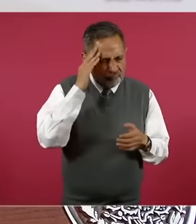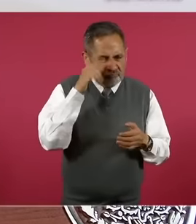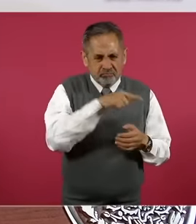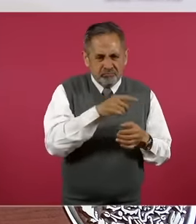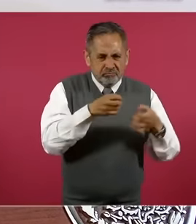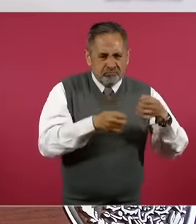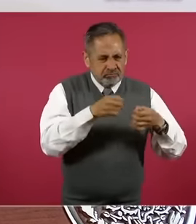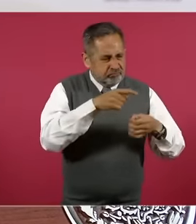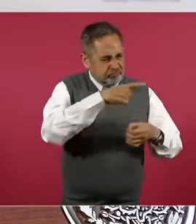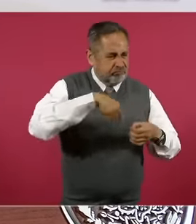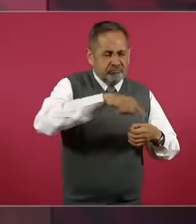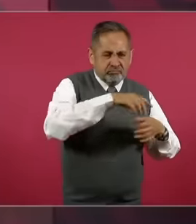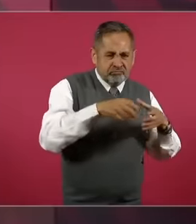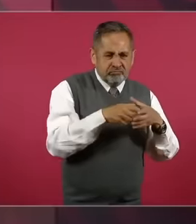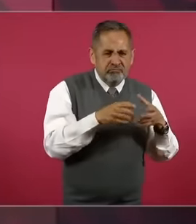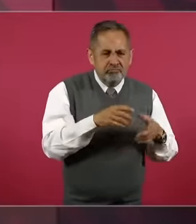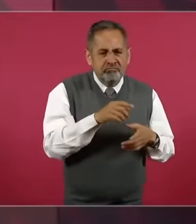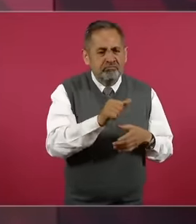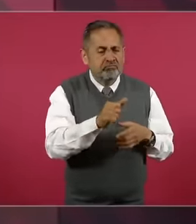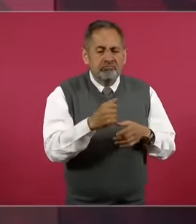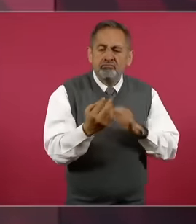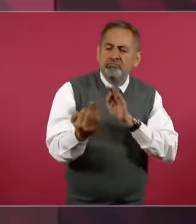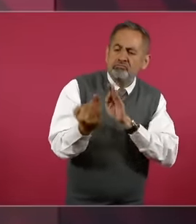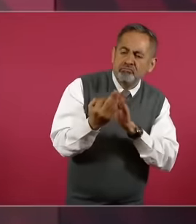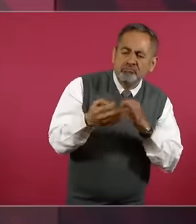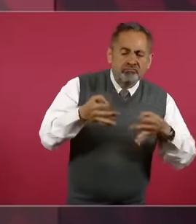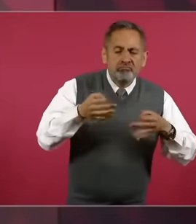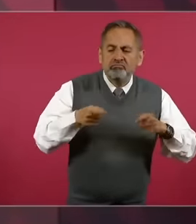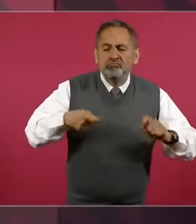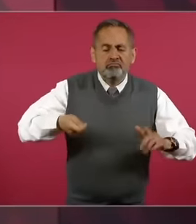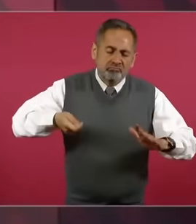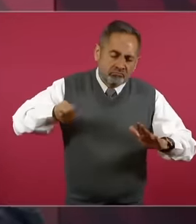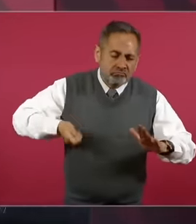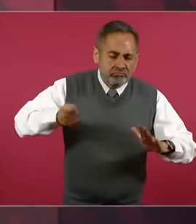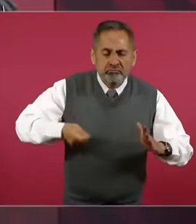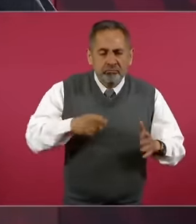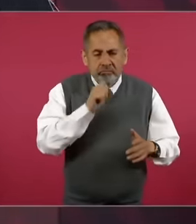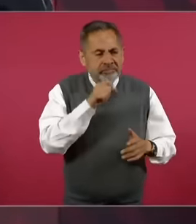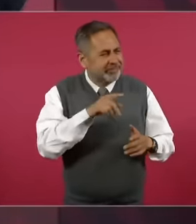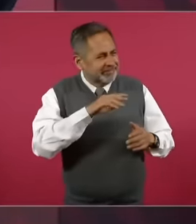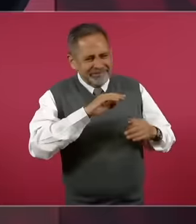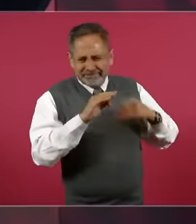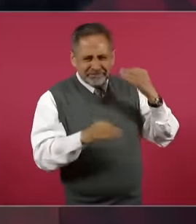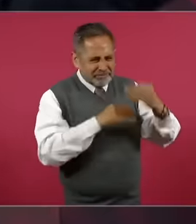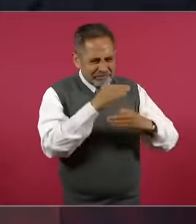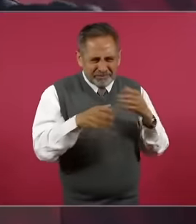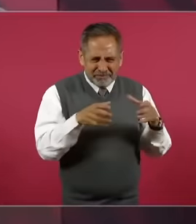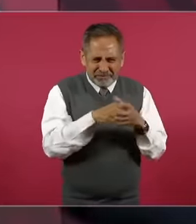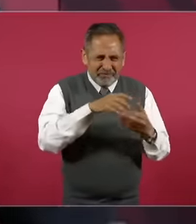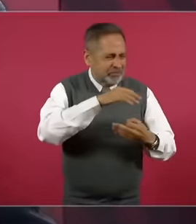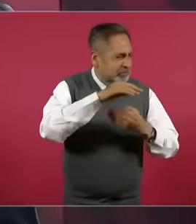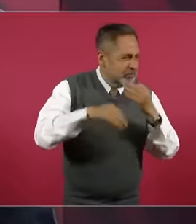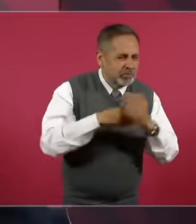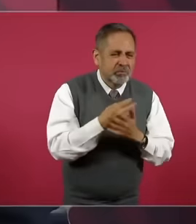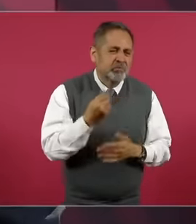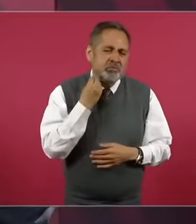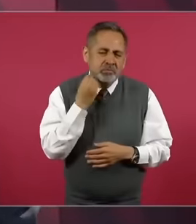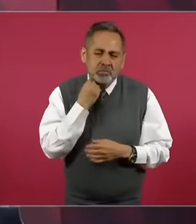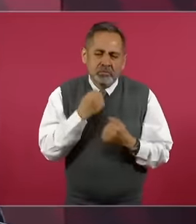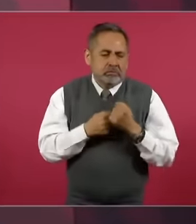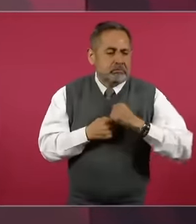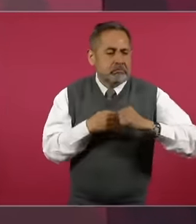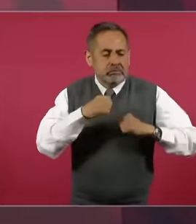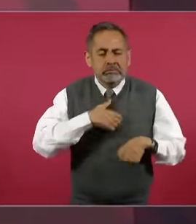los que tienen que ver con la impartición de justicia, sino abogados influyentes